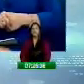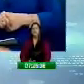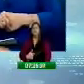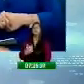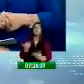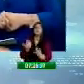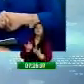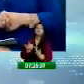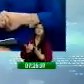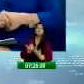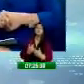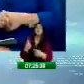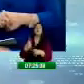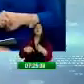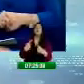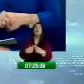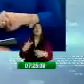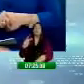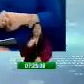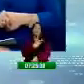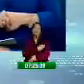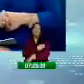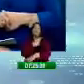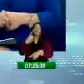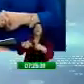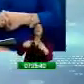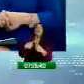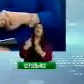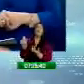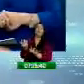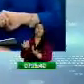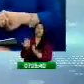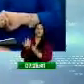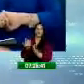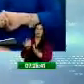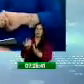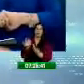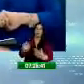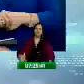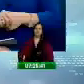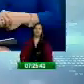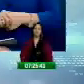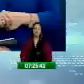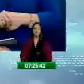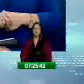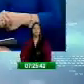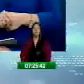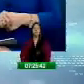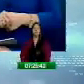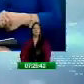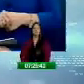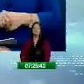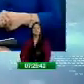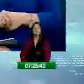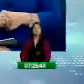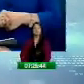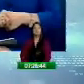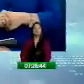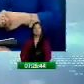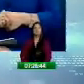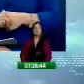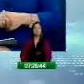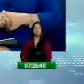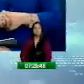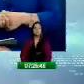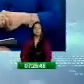curar la enfermedad, y adicional a esto, la vacuna. Recordemos que tenemos que siempre tener